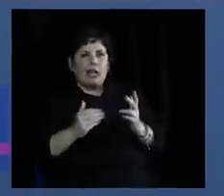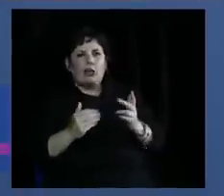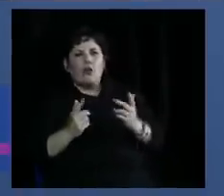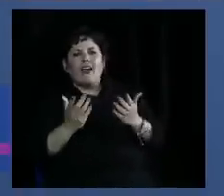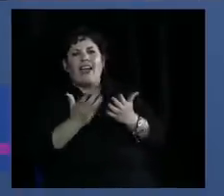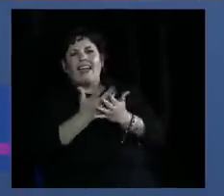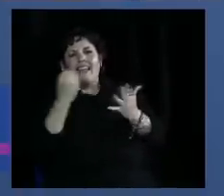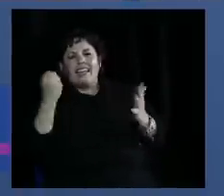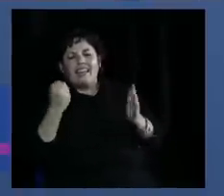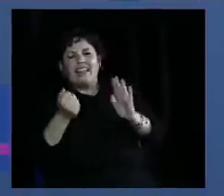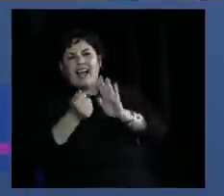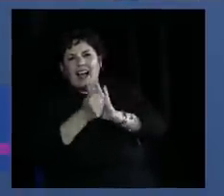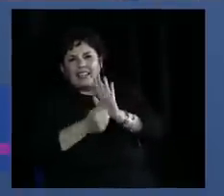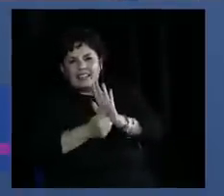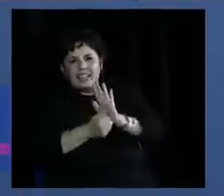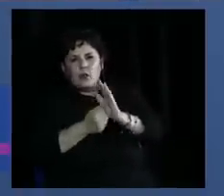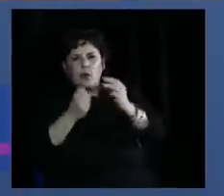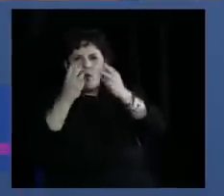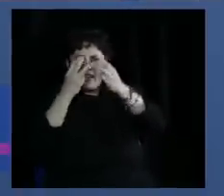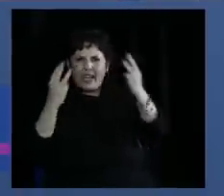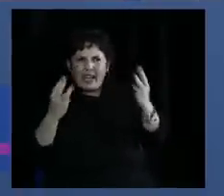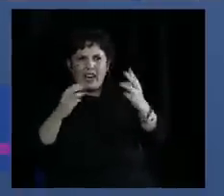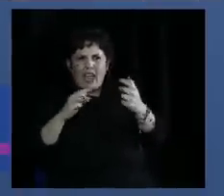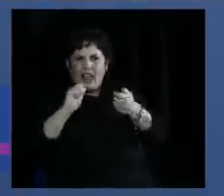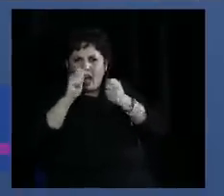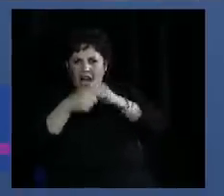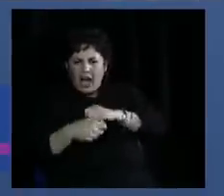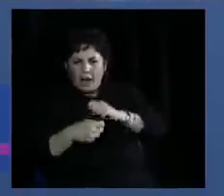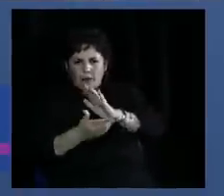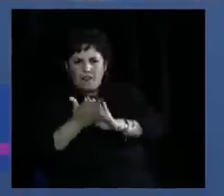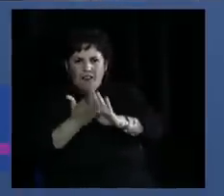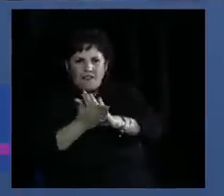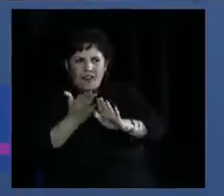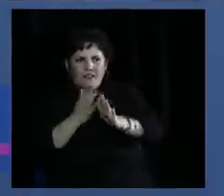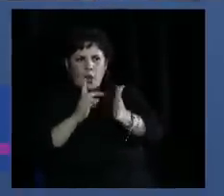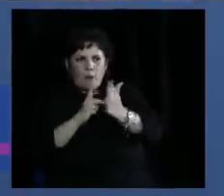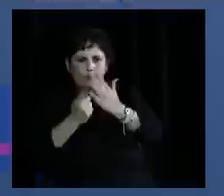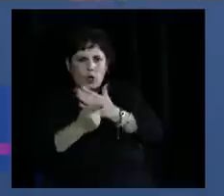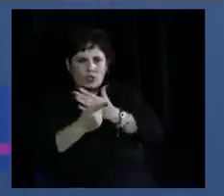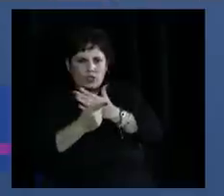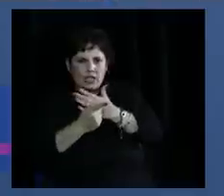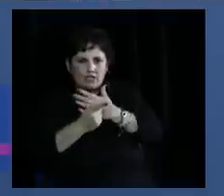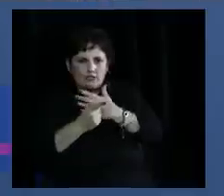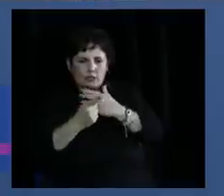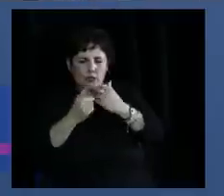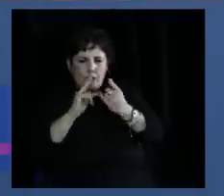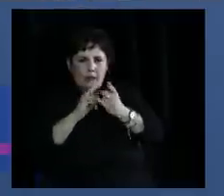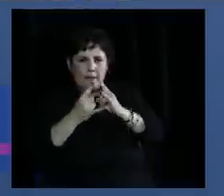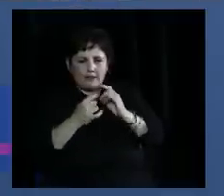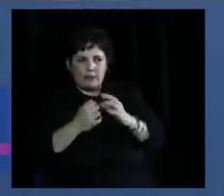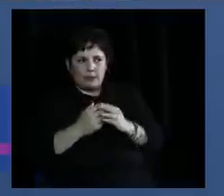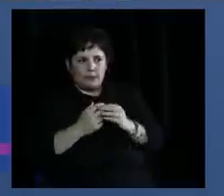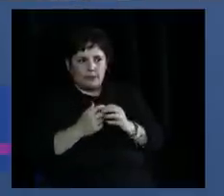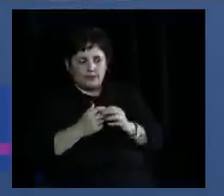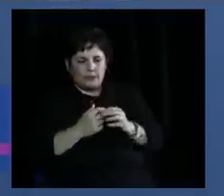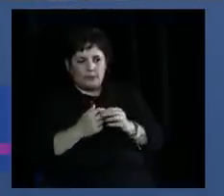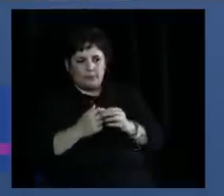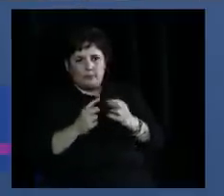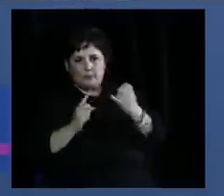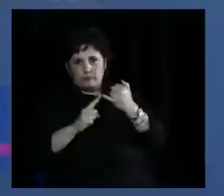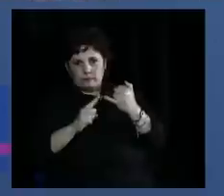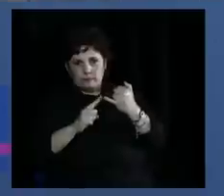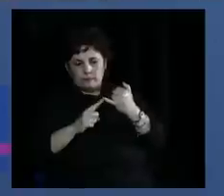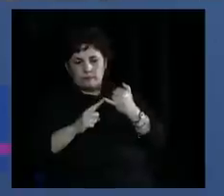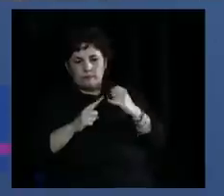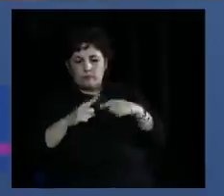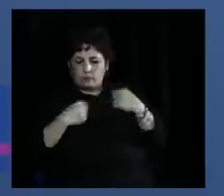quitaron estos artículos, y en general de los cambios que se generaron y del proyecto que entraría efectivamente al Parlamento. Uh-huh. Primero, señalar